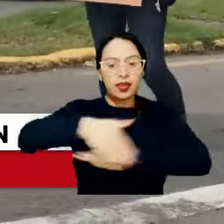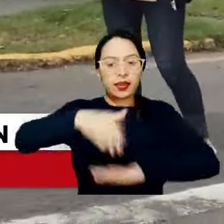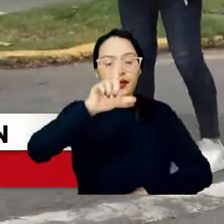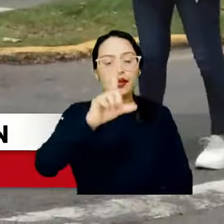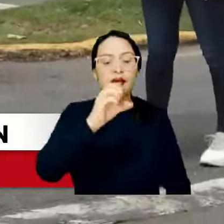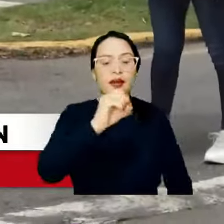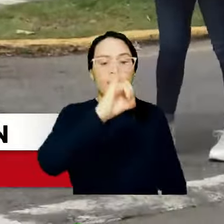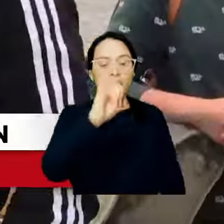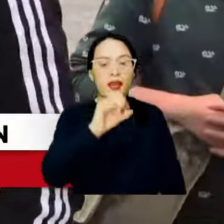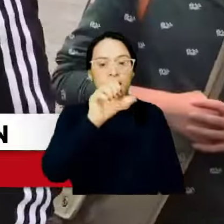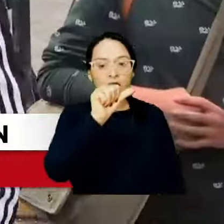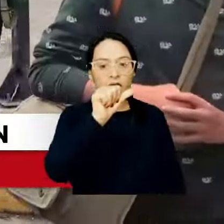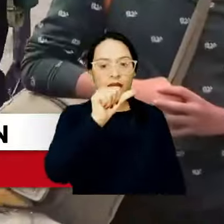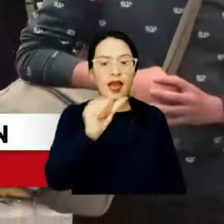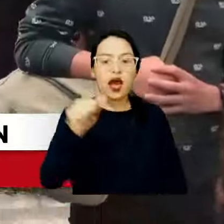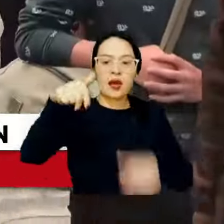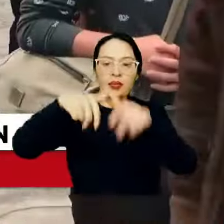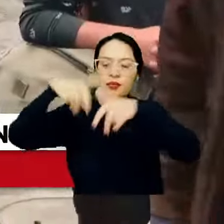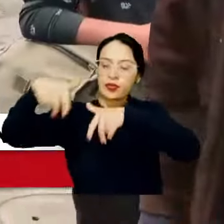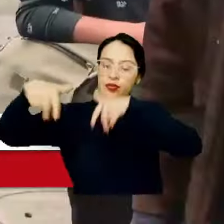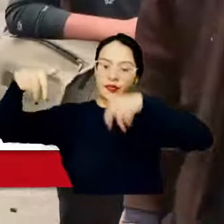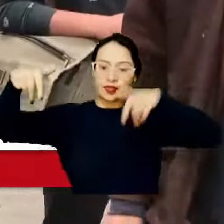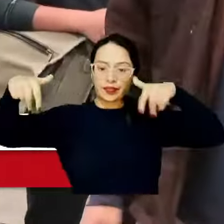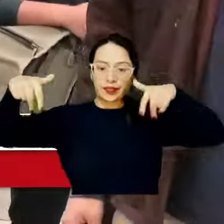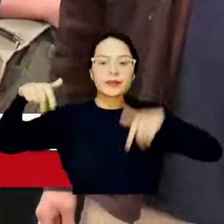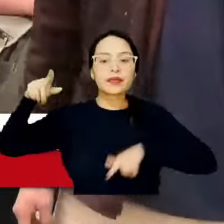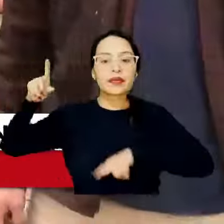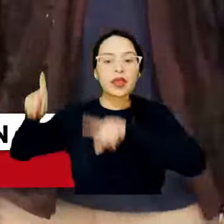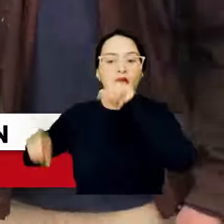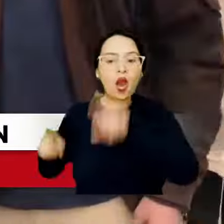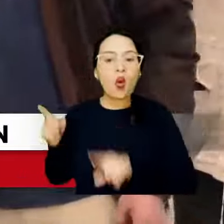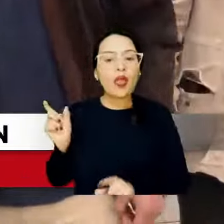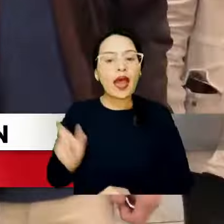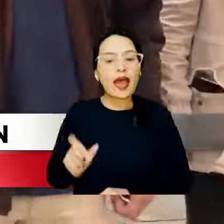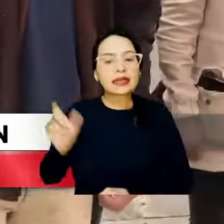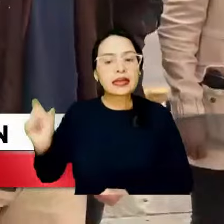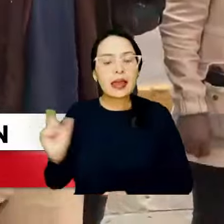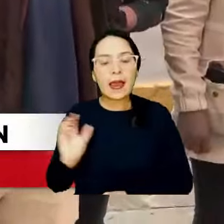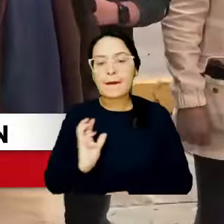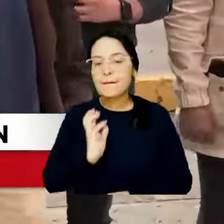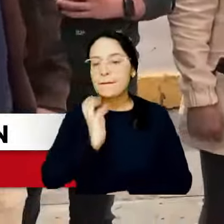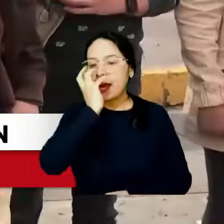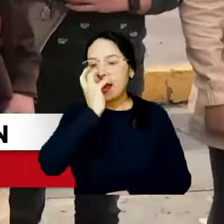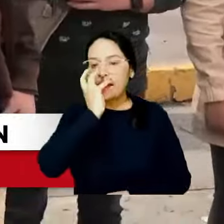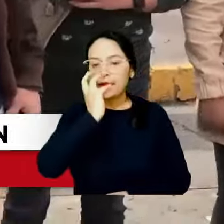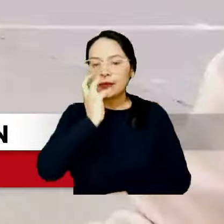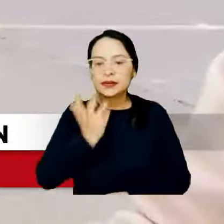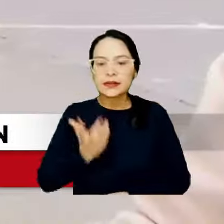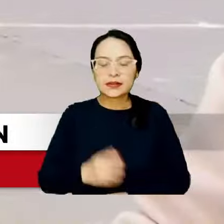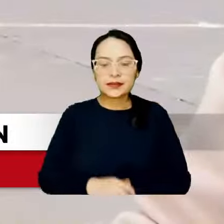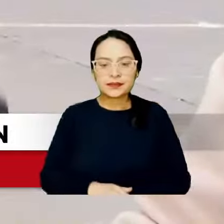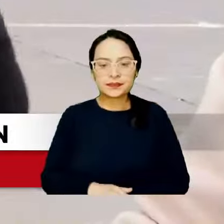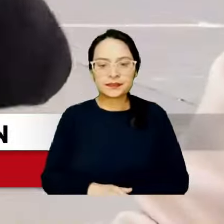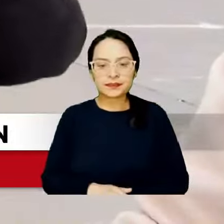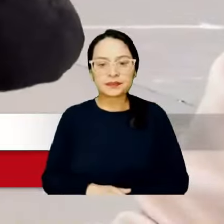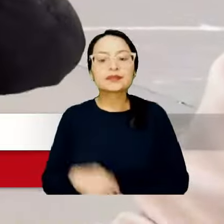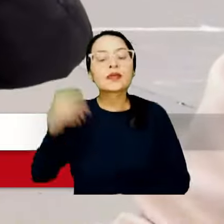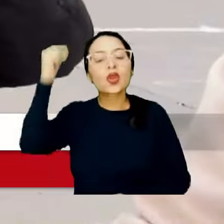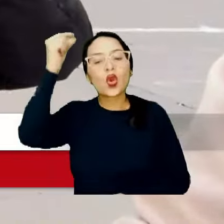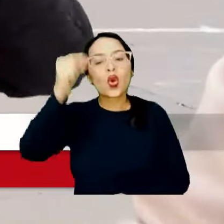el paso vehicular. Esto provocó el enfado de algunos conductores que buscaron otros accesos. El gobierno simplemente utiliza